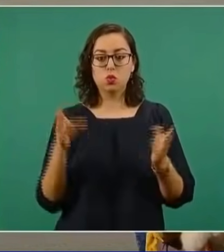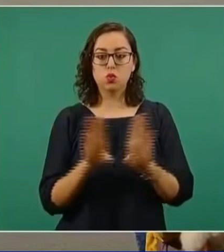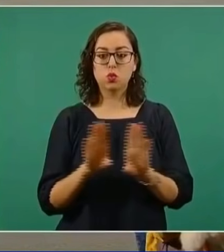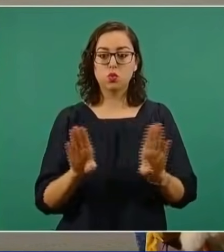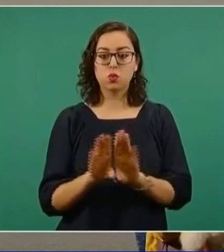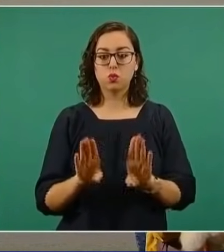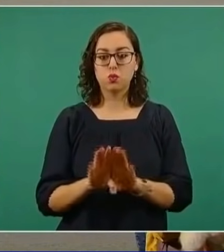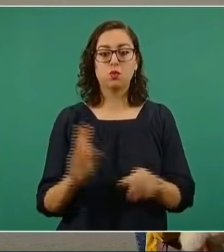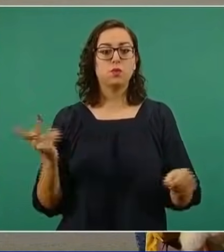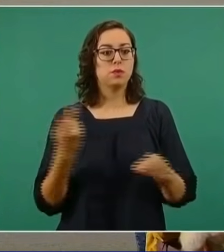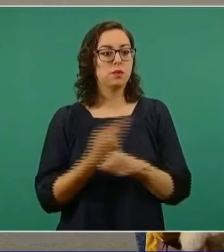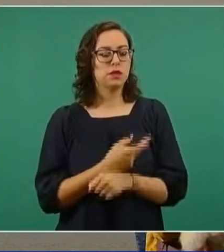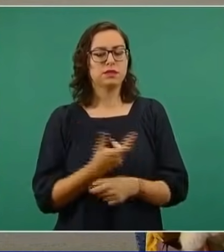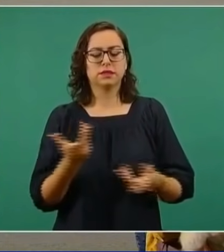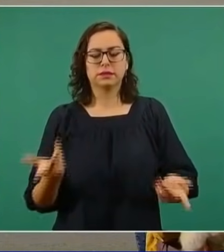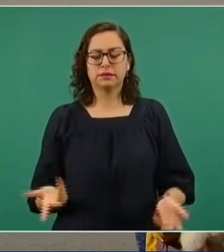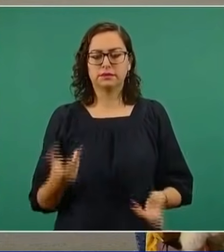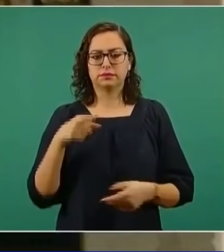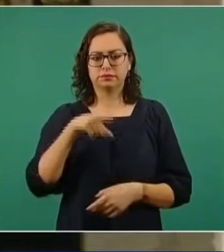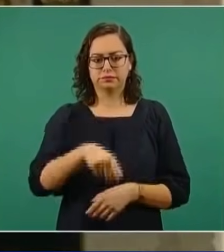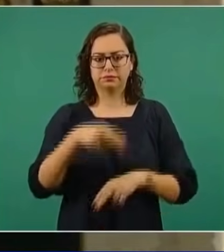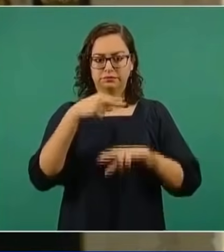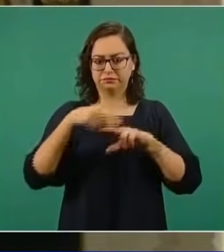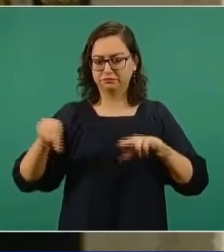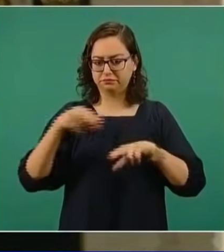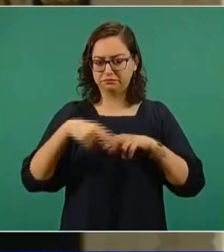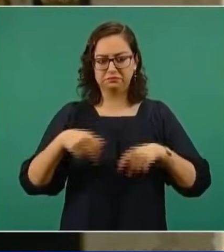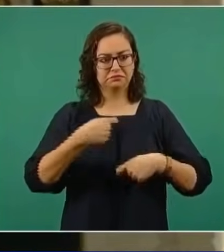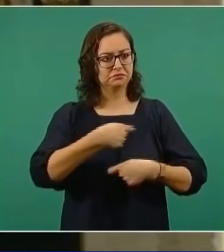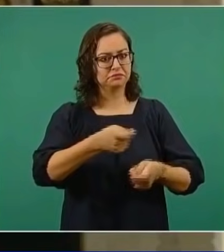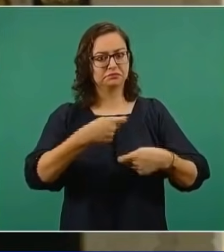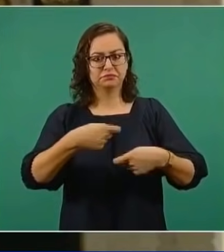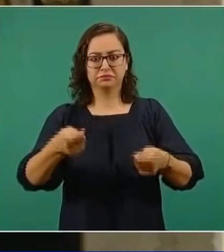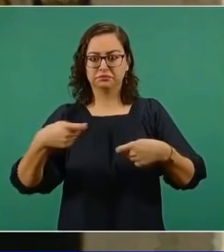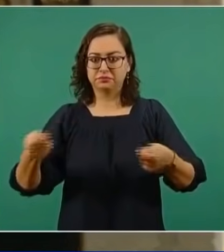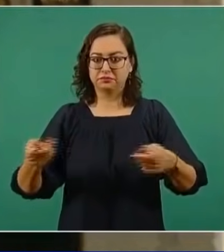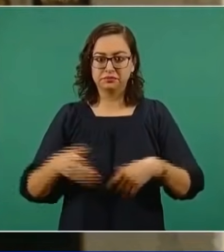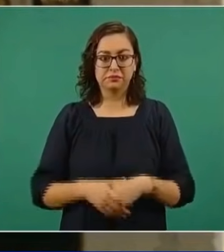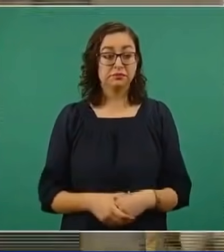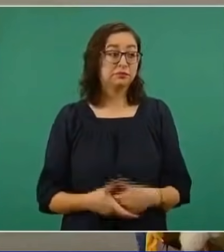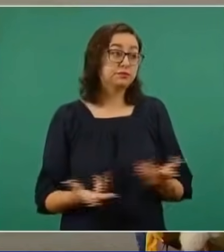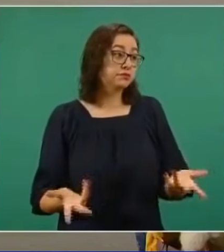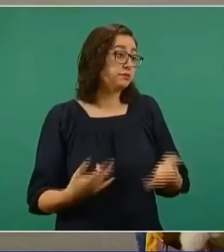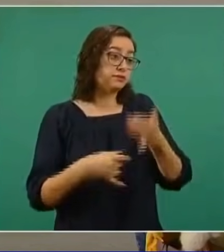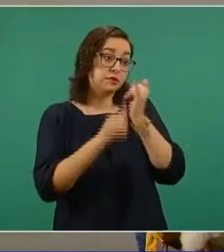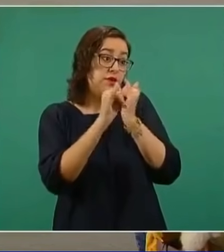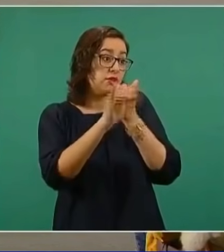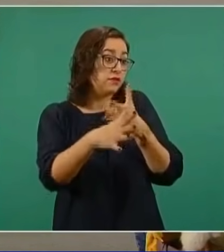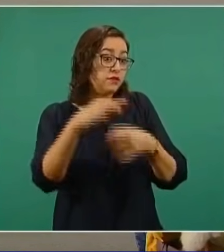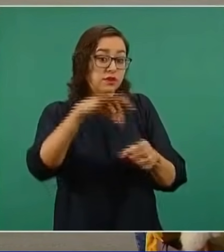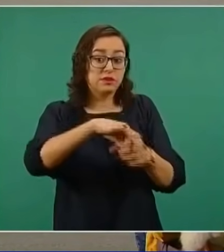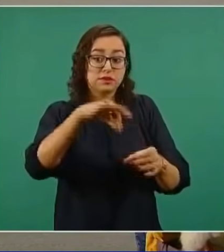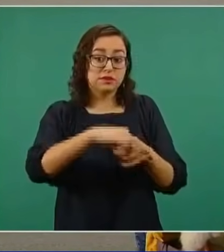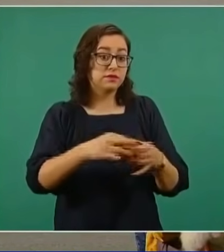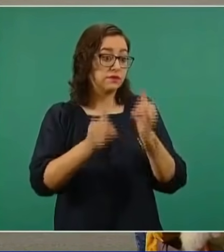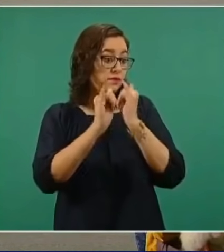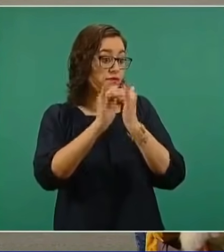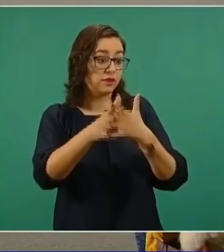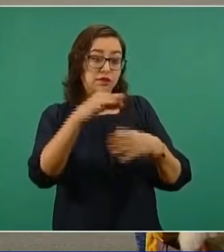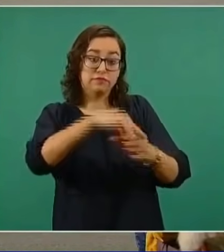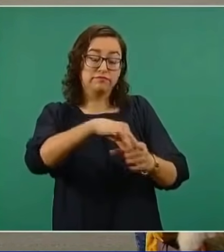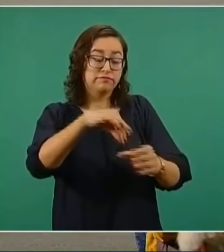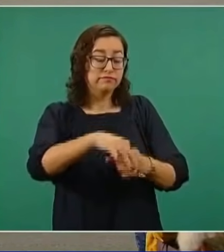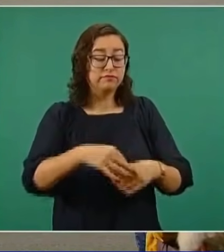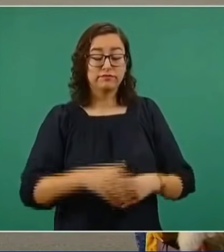de estos vales que es una flagrante violación a la tarde electoral brad le